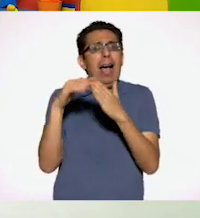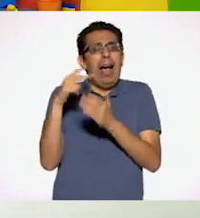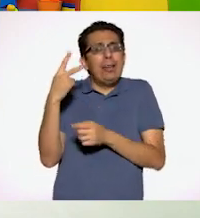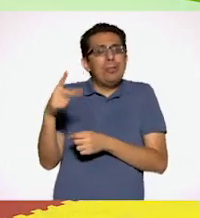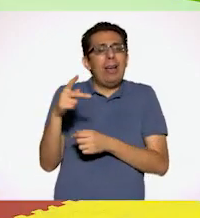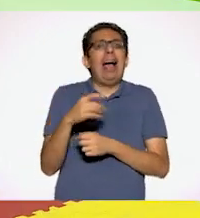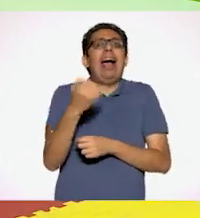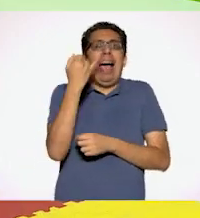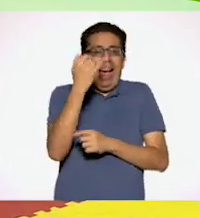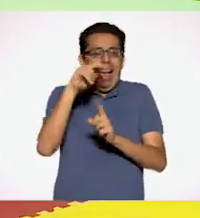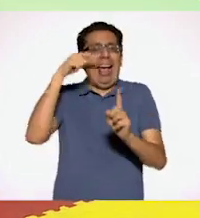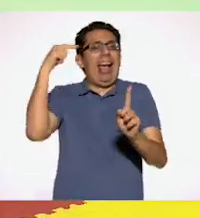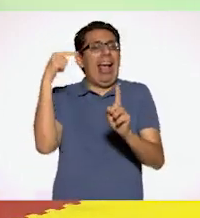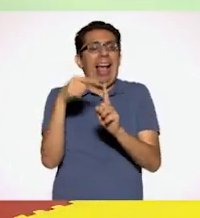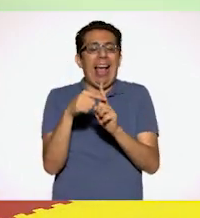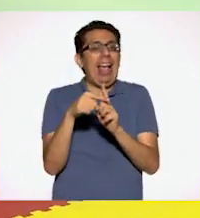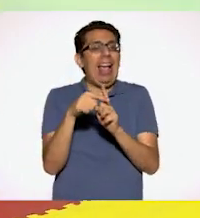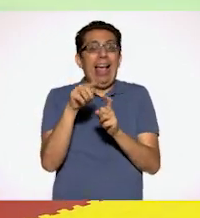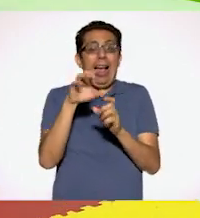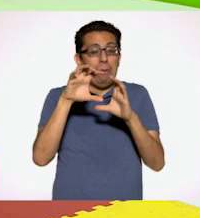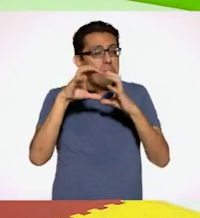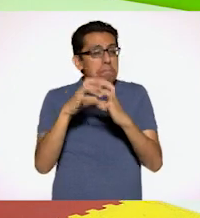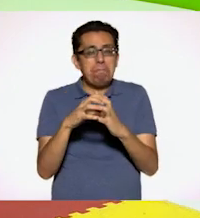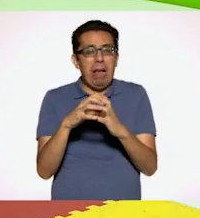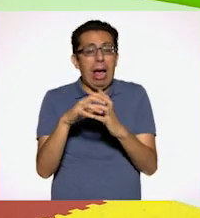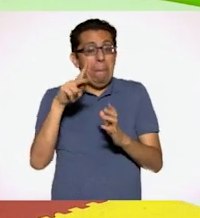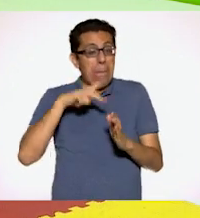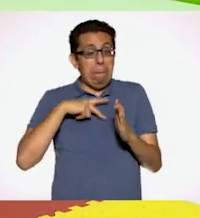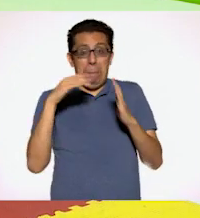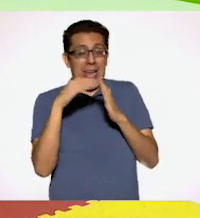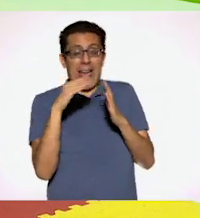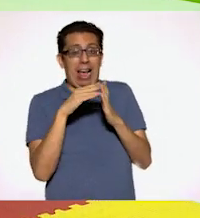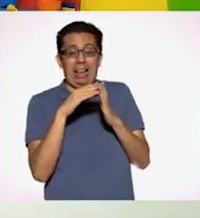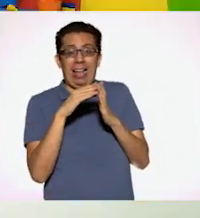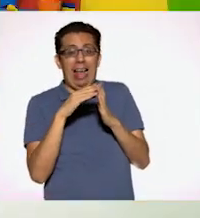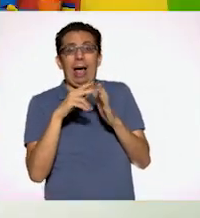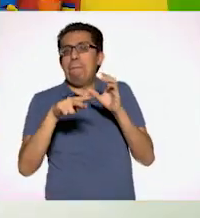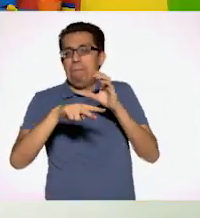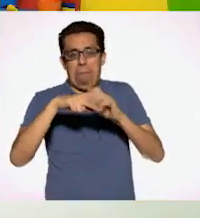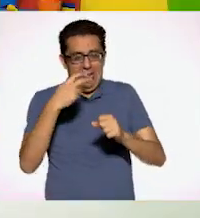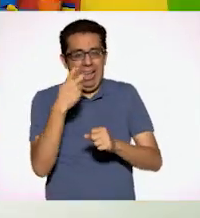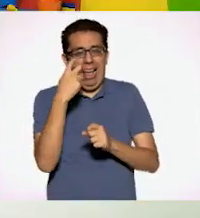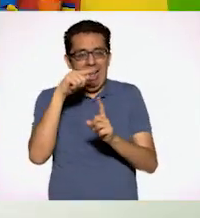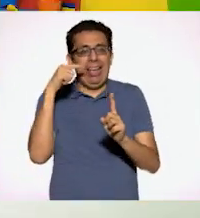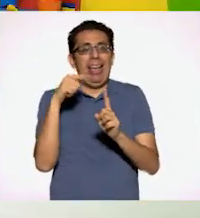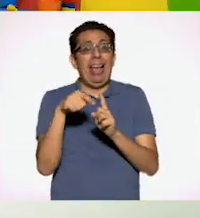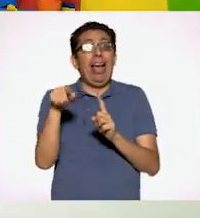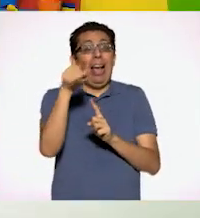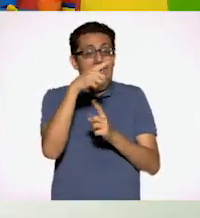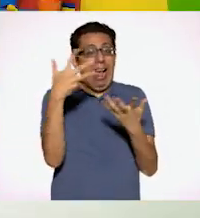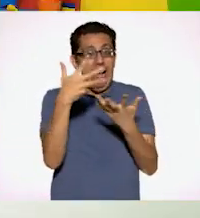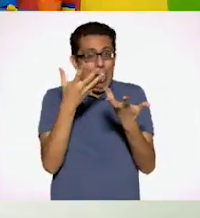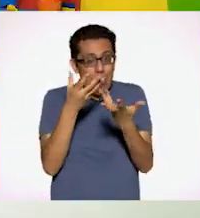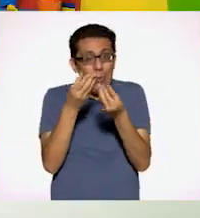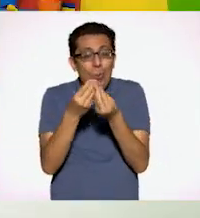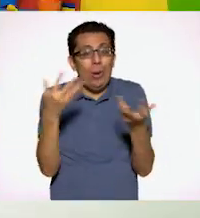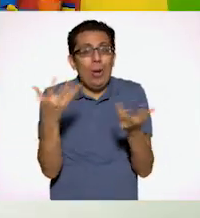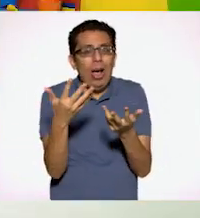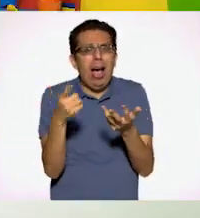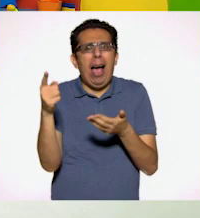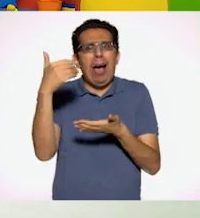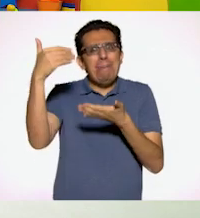idea! Que no tengamos ninguna pelota en nuestra casa. ¿Listos? Ahora ando junto con nosotras. ¡Invadieron mi